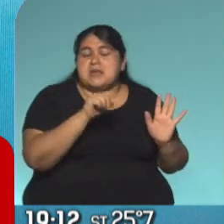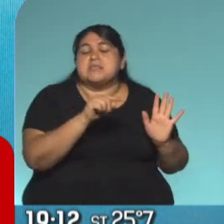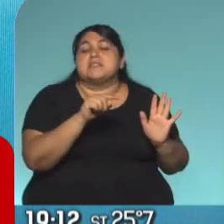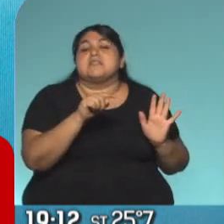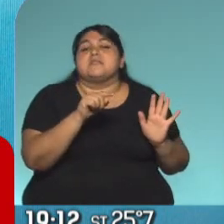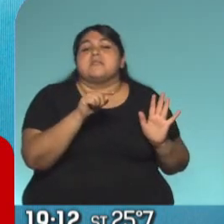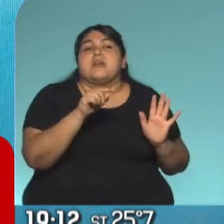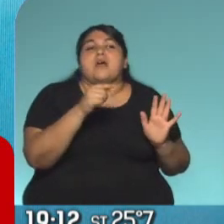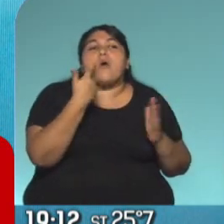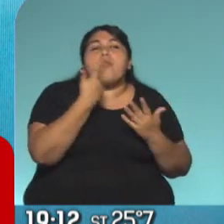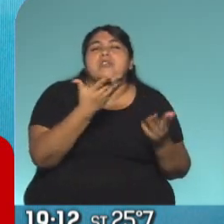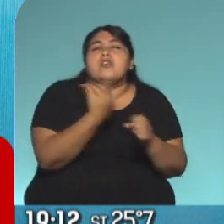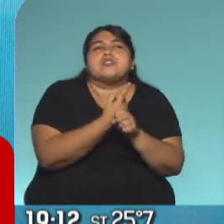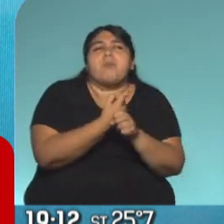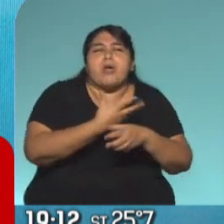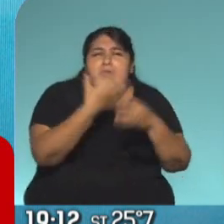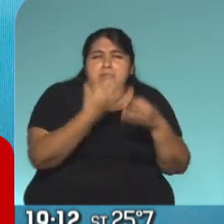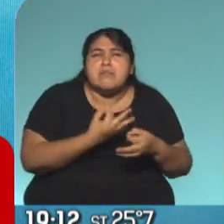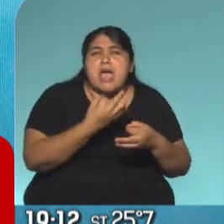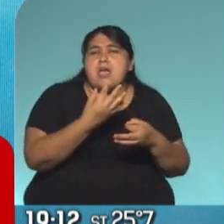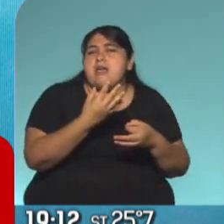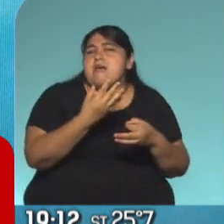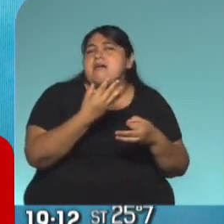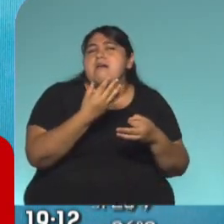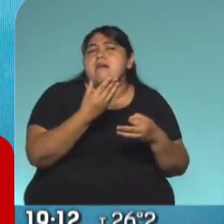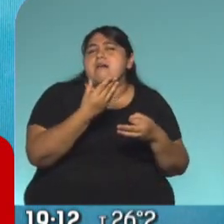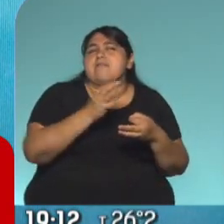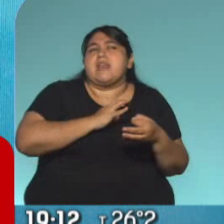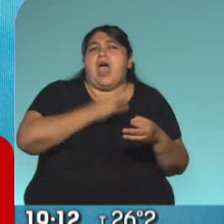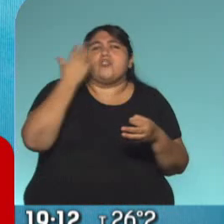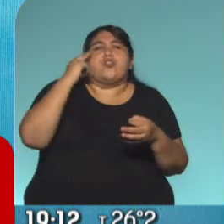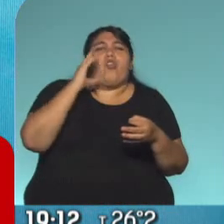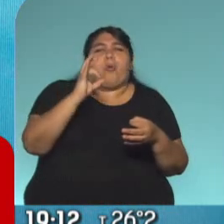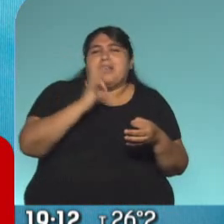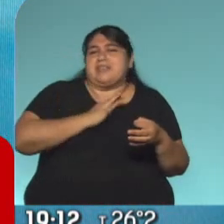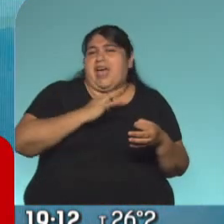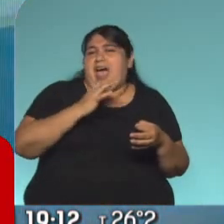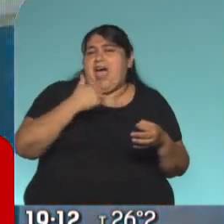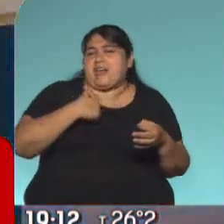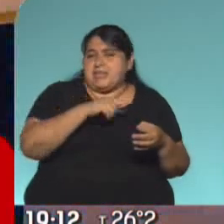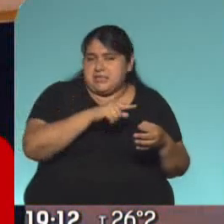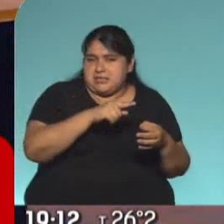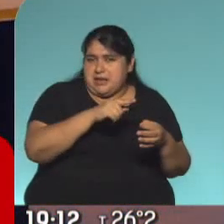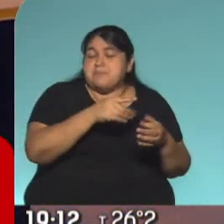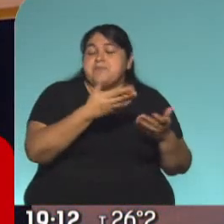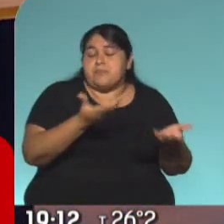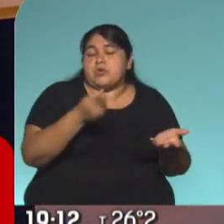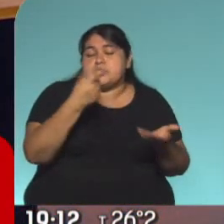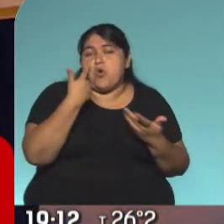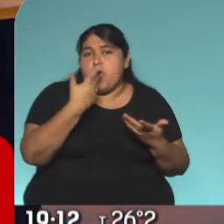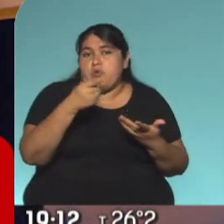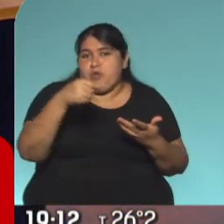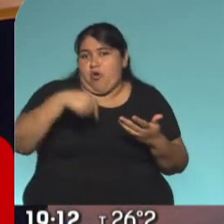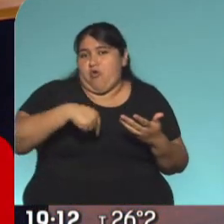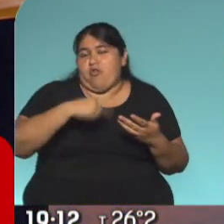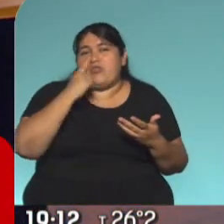y del adjetivo, ¿no? Se puede definir qué es lo que sucedía en los 90 en Argentina desde también su nombre. Es obvio que hoy es el